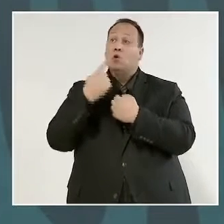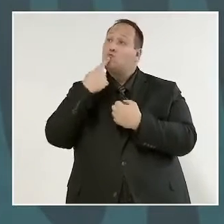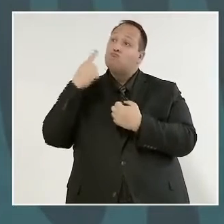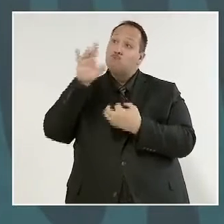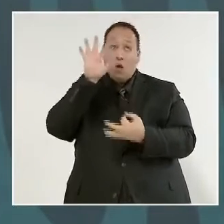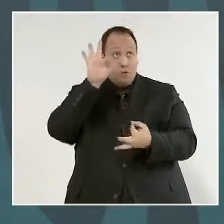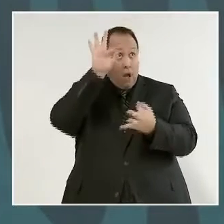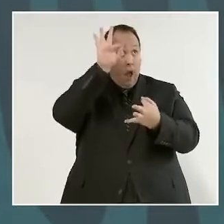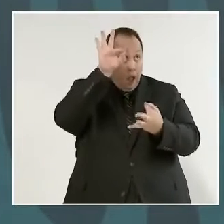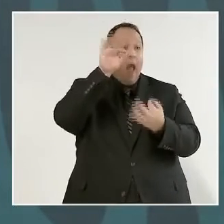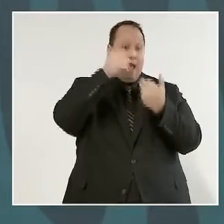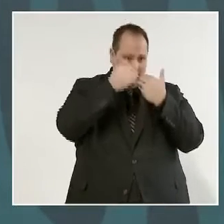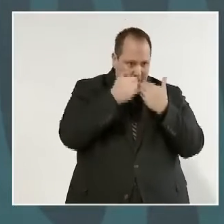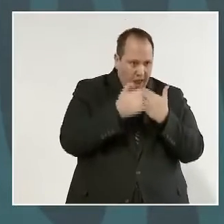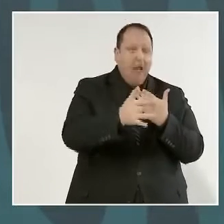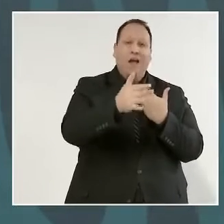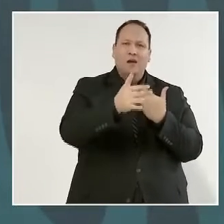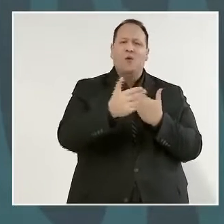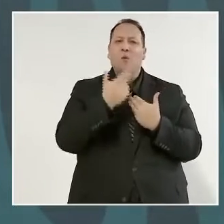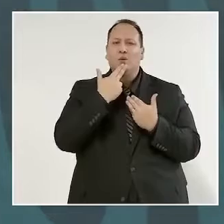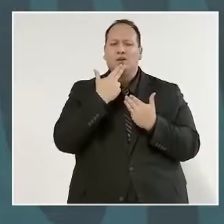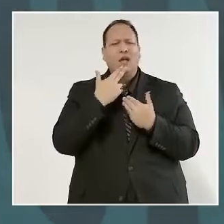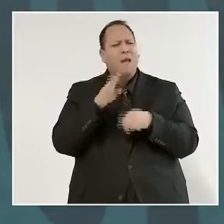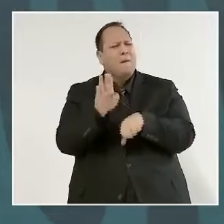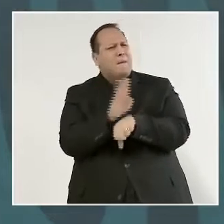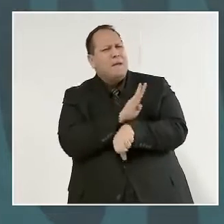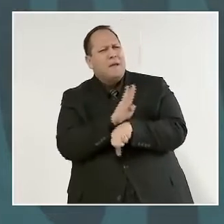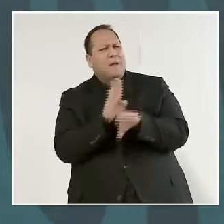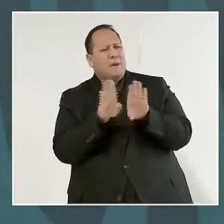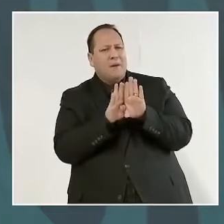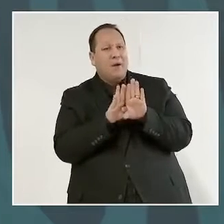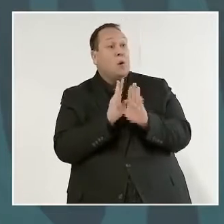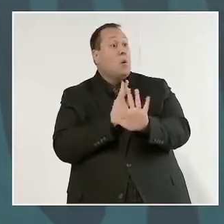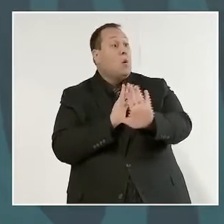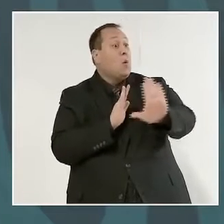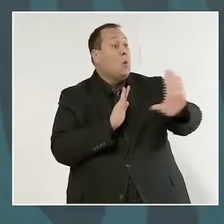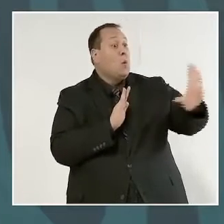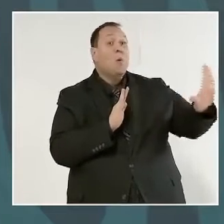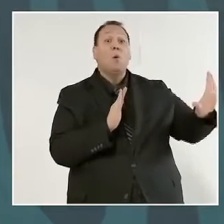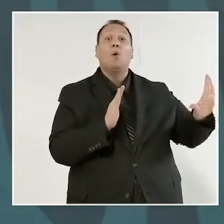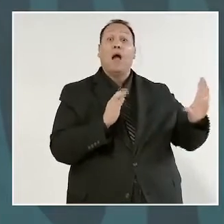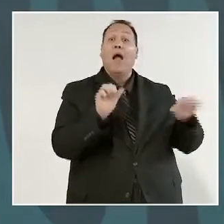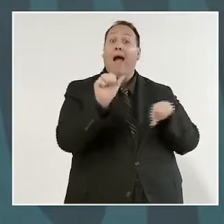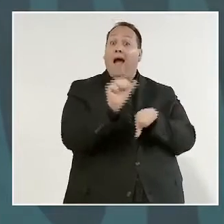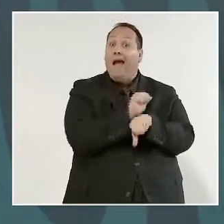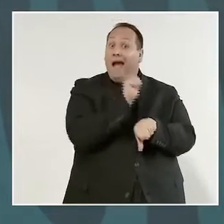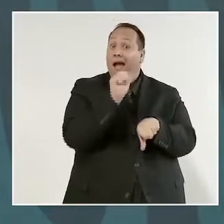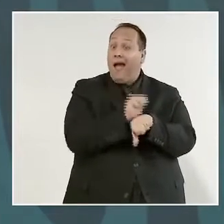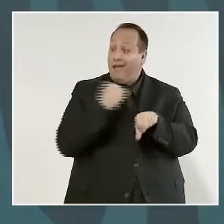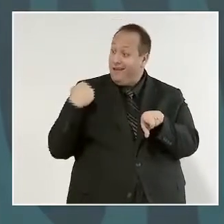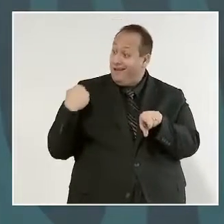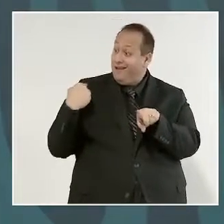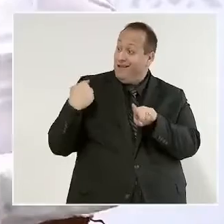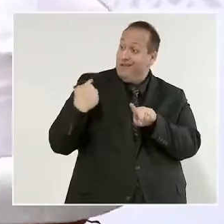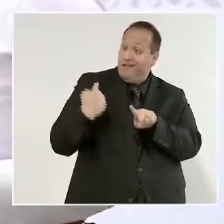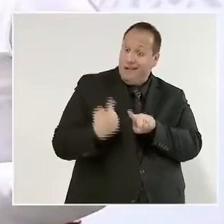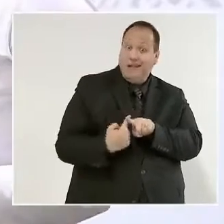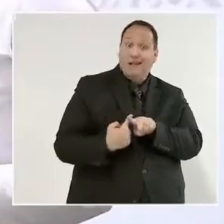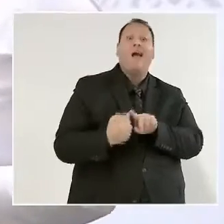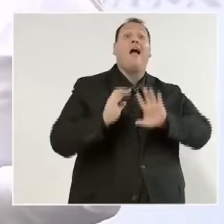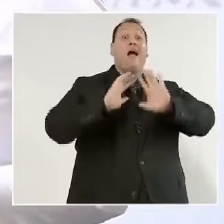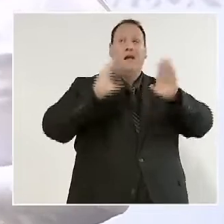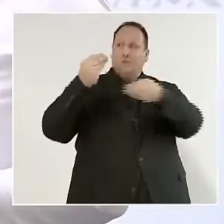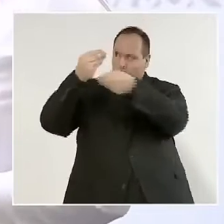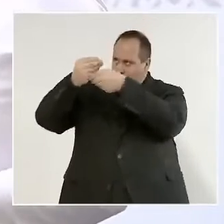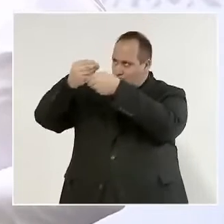decreto. El beneficio aplica solo para los automotores que hasta hoy ya están